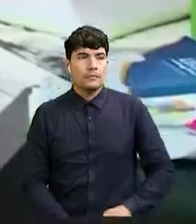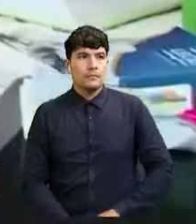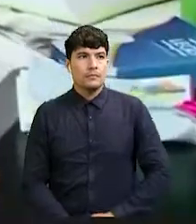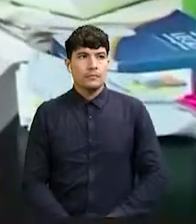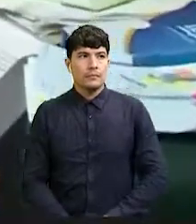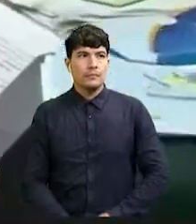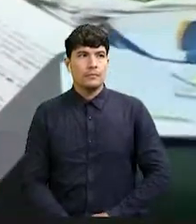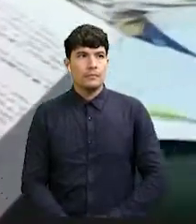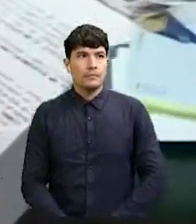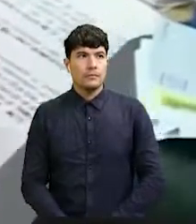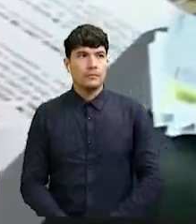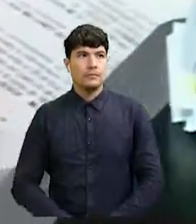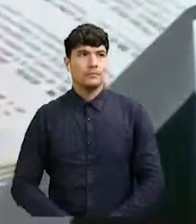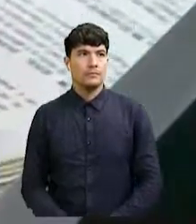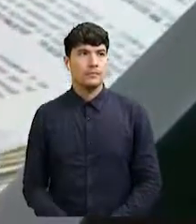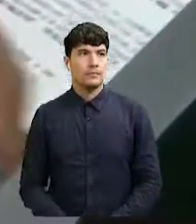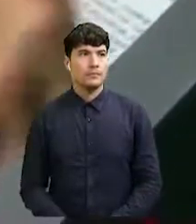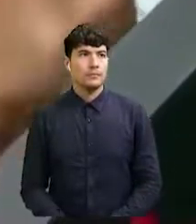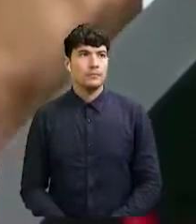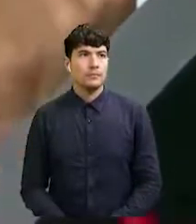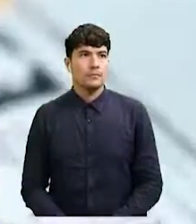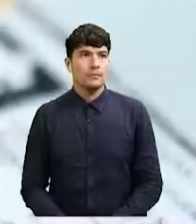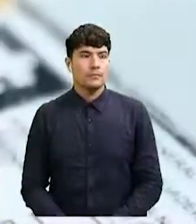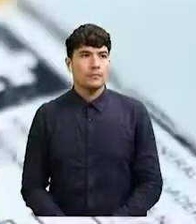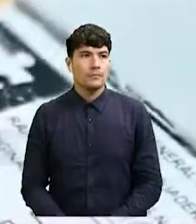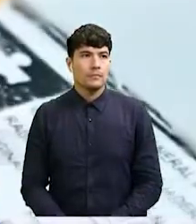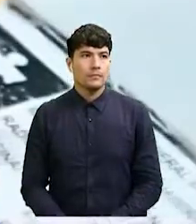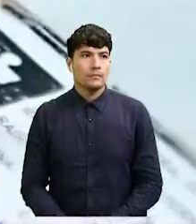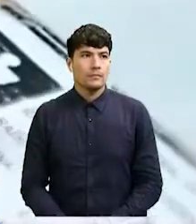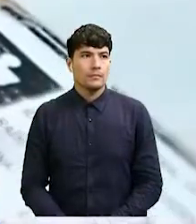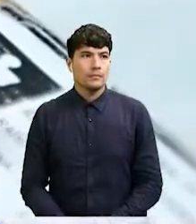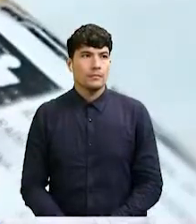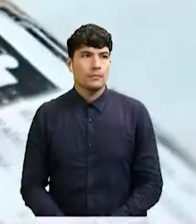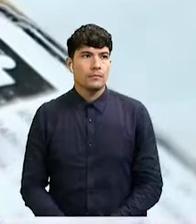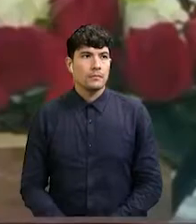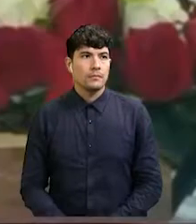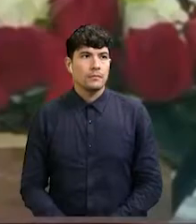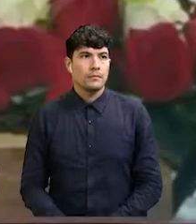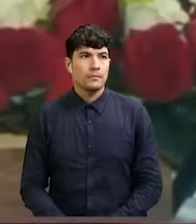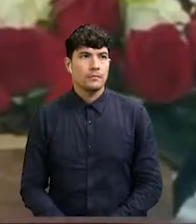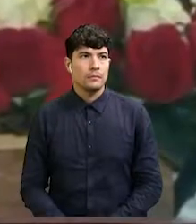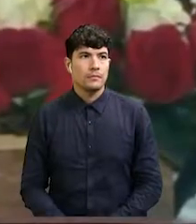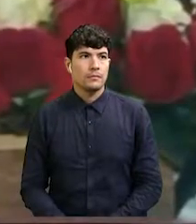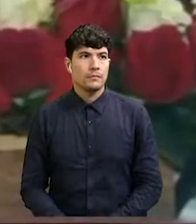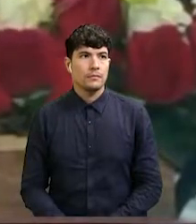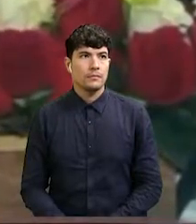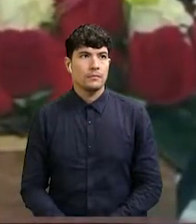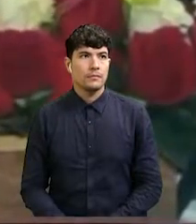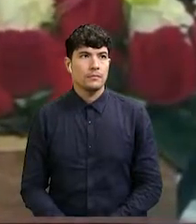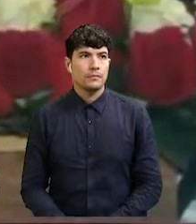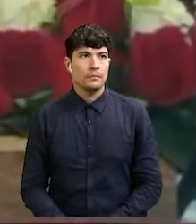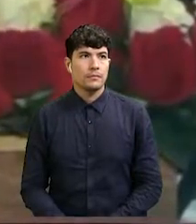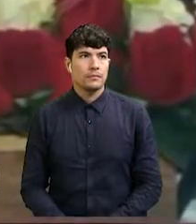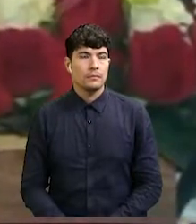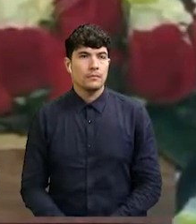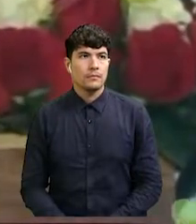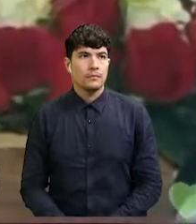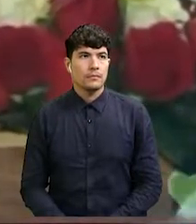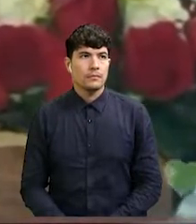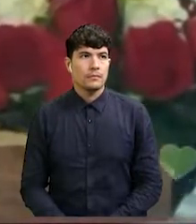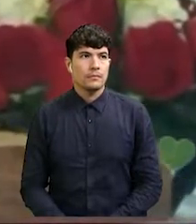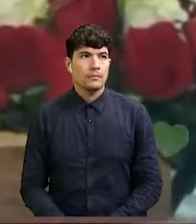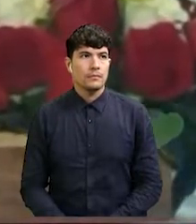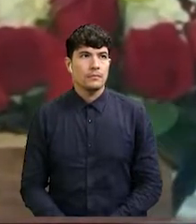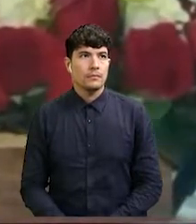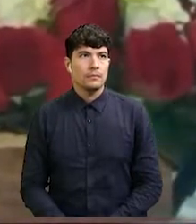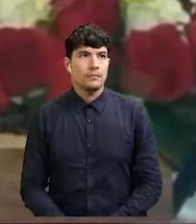JEP. En contravía de lo pactado, se impide la participación de extranjeros en las deliberaciones de las salas